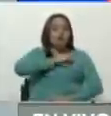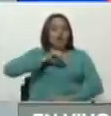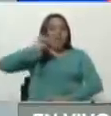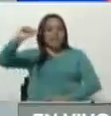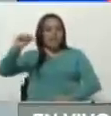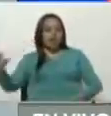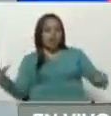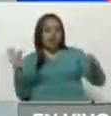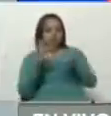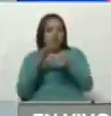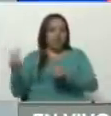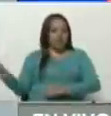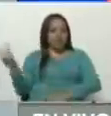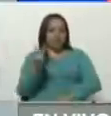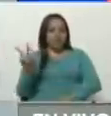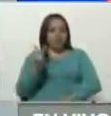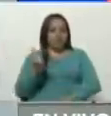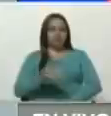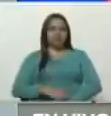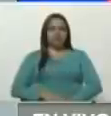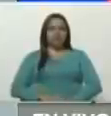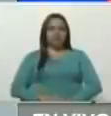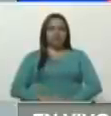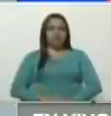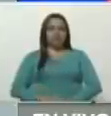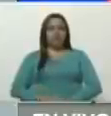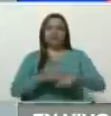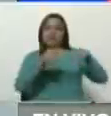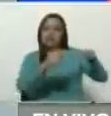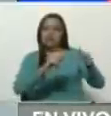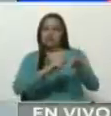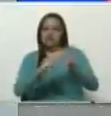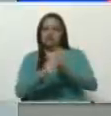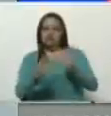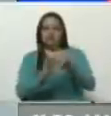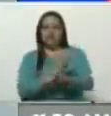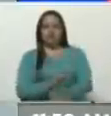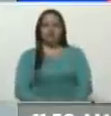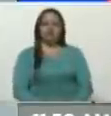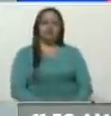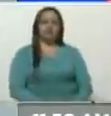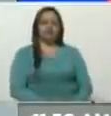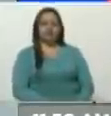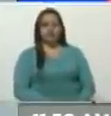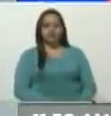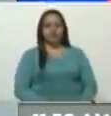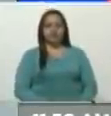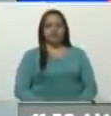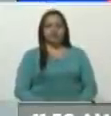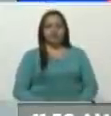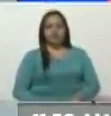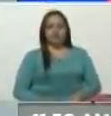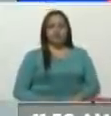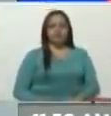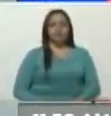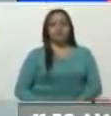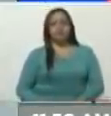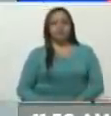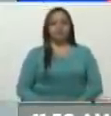Unido de Venezuela. Ya eso es una declaración monumental.